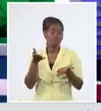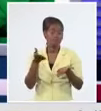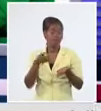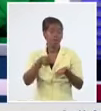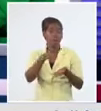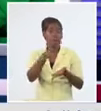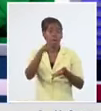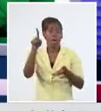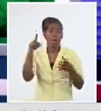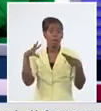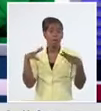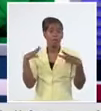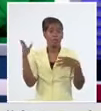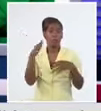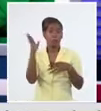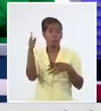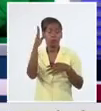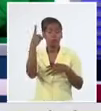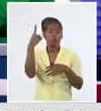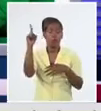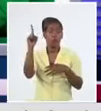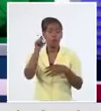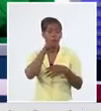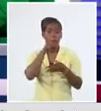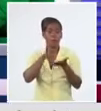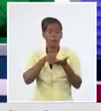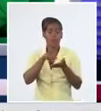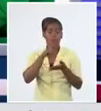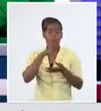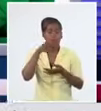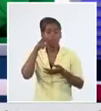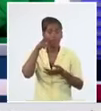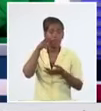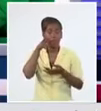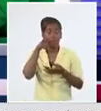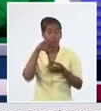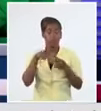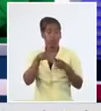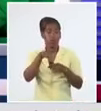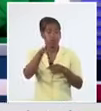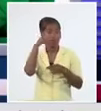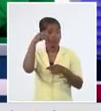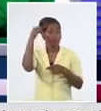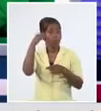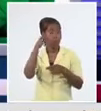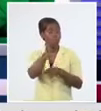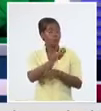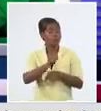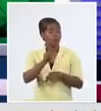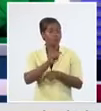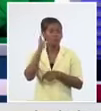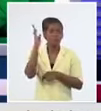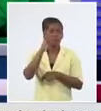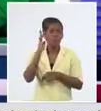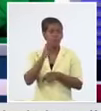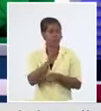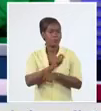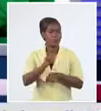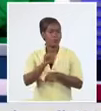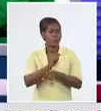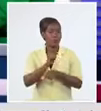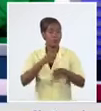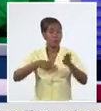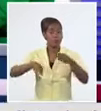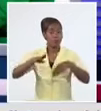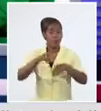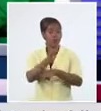por lo tanto, si tenemos que tener autonomía para ir a fiestas, ir a discotecas, ir a playa, tenemos que tener extrema